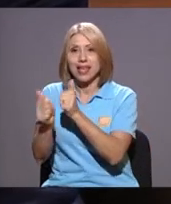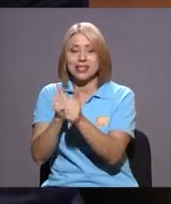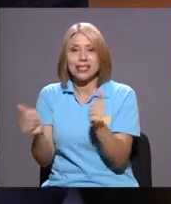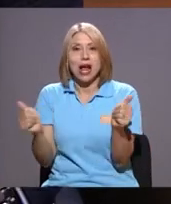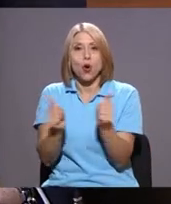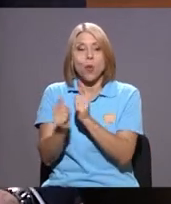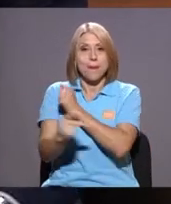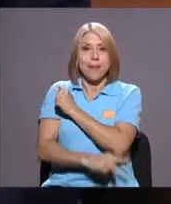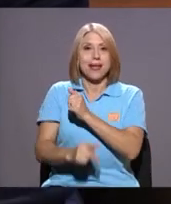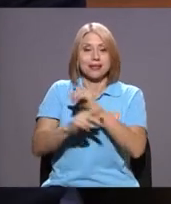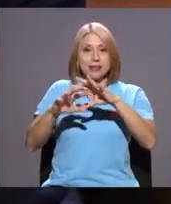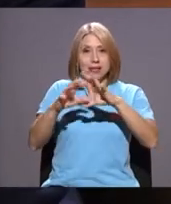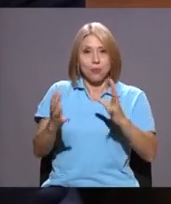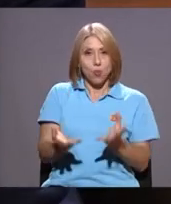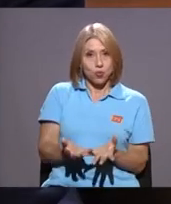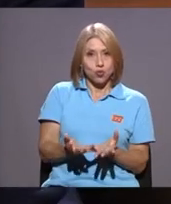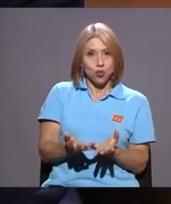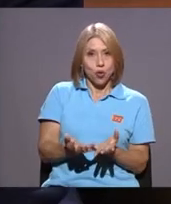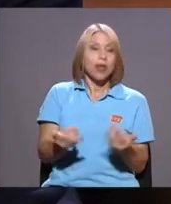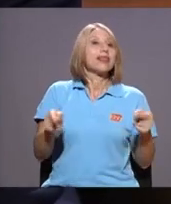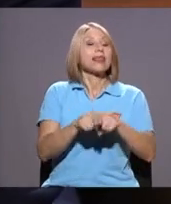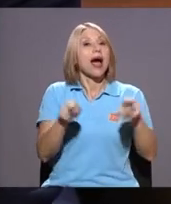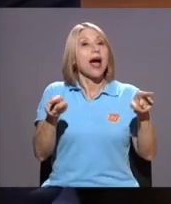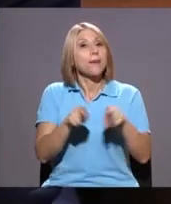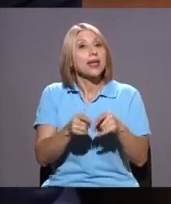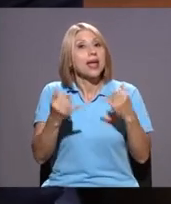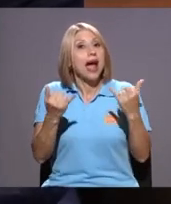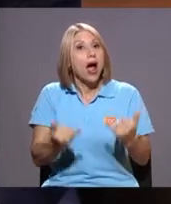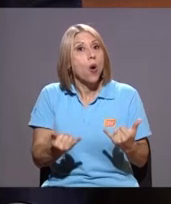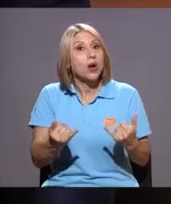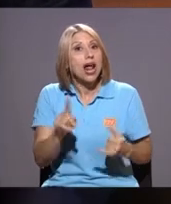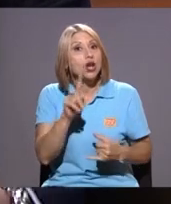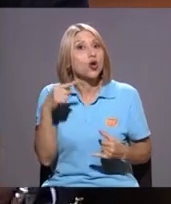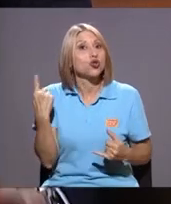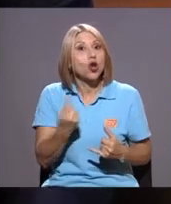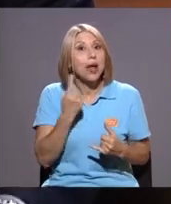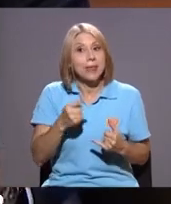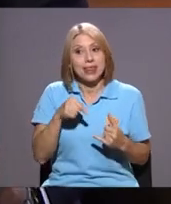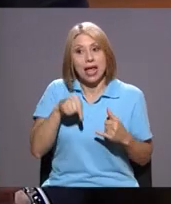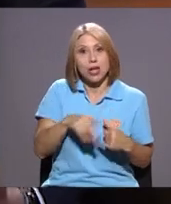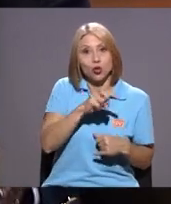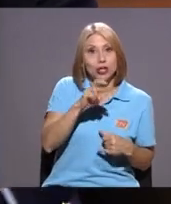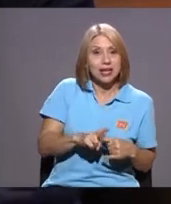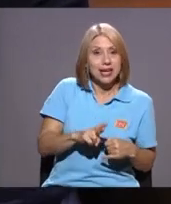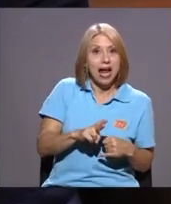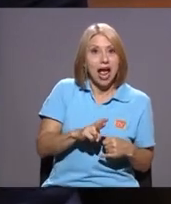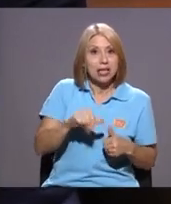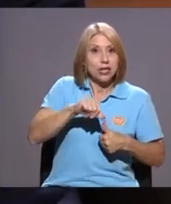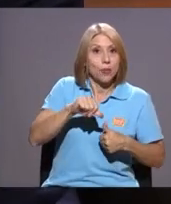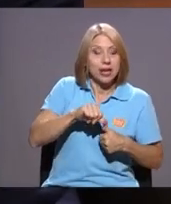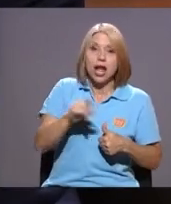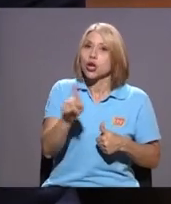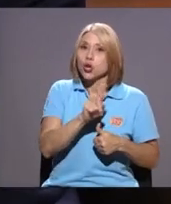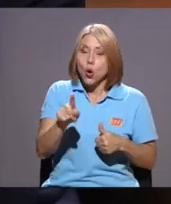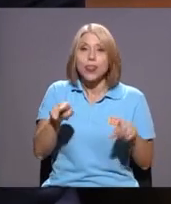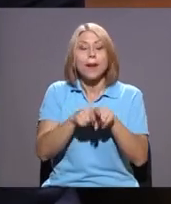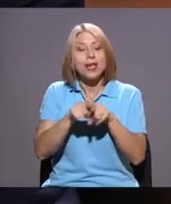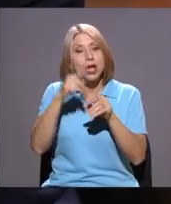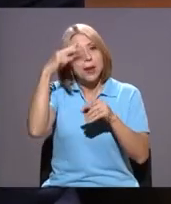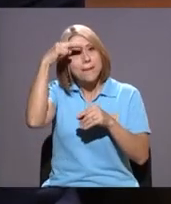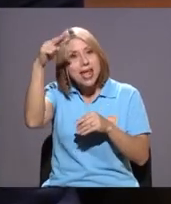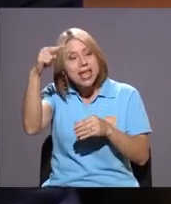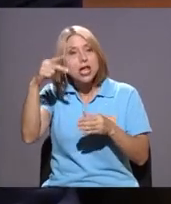trasciende la competencia a nuestras fronteras sino que competimos con méxico con colombia y eeuu uno de los costos más